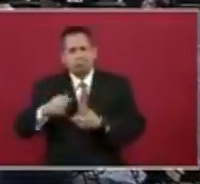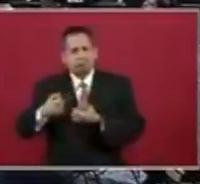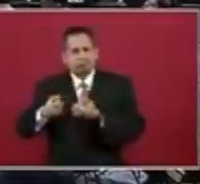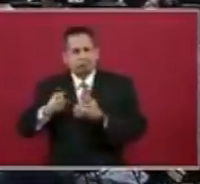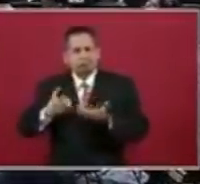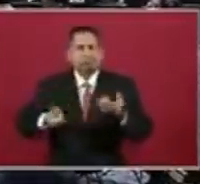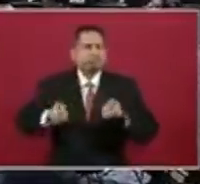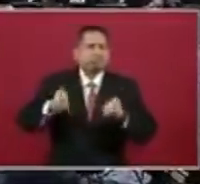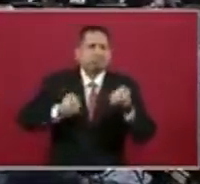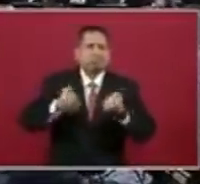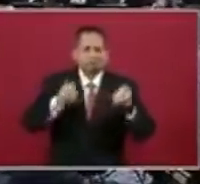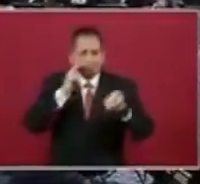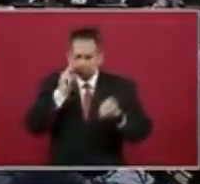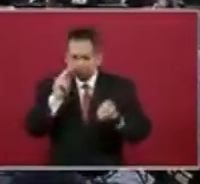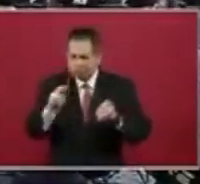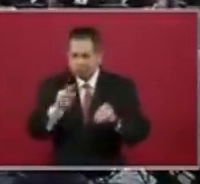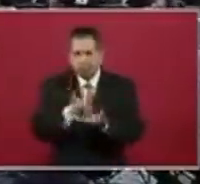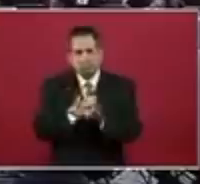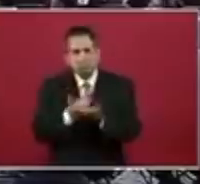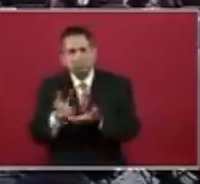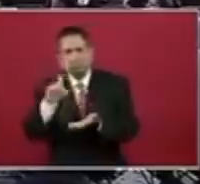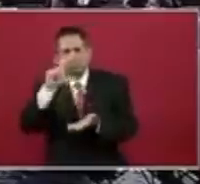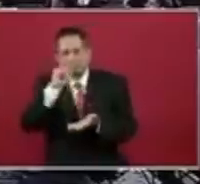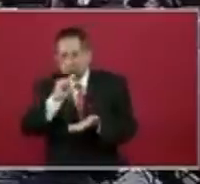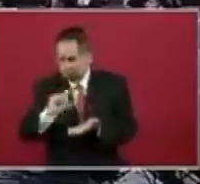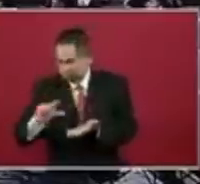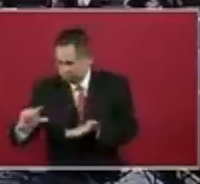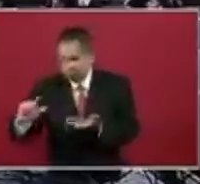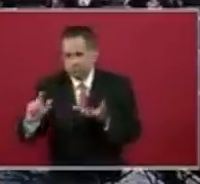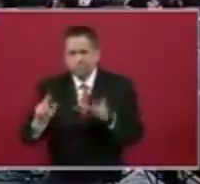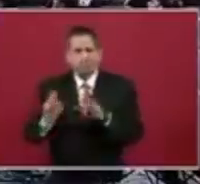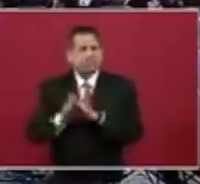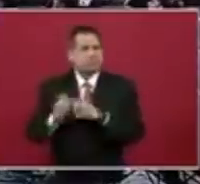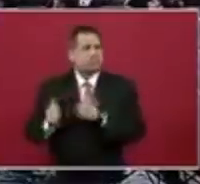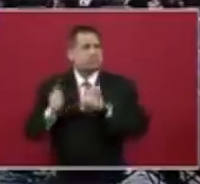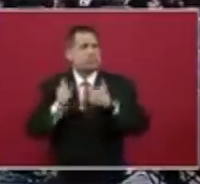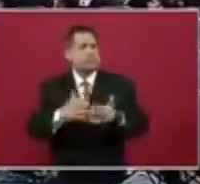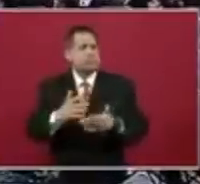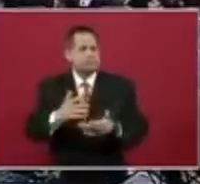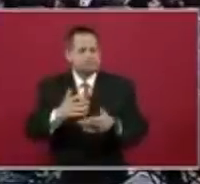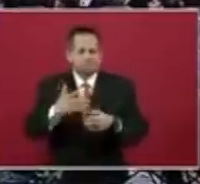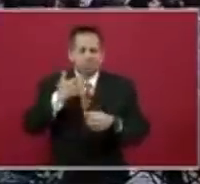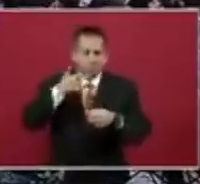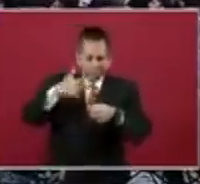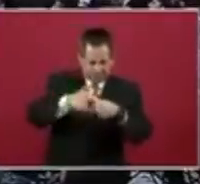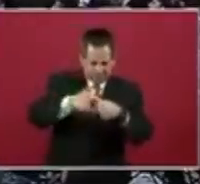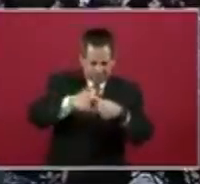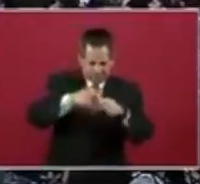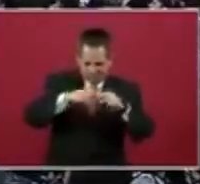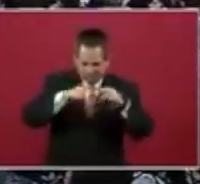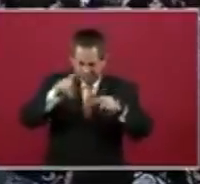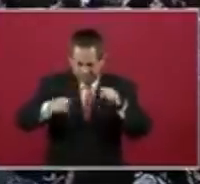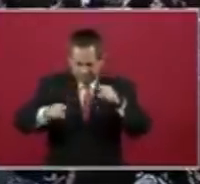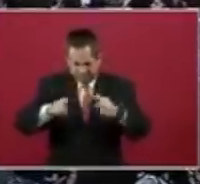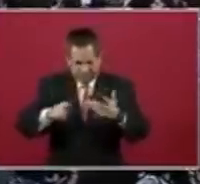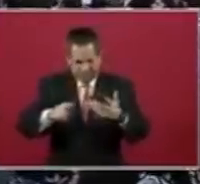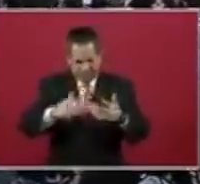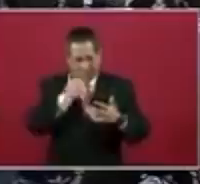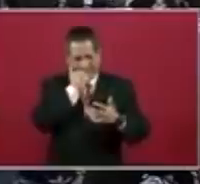porque observaban reducciones en su salario a partir de que llegaban con mediciones inexactas de lo que aparentemente se les